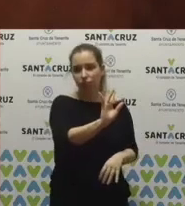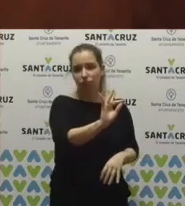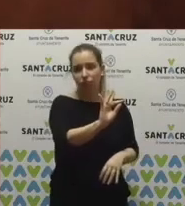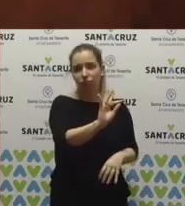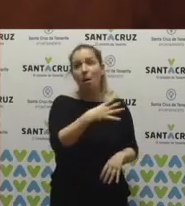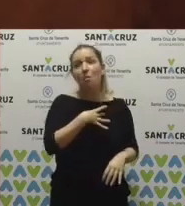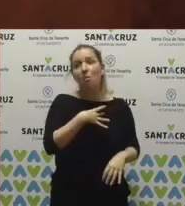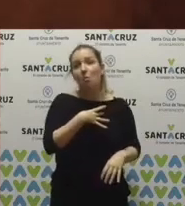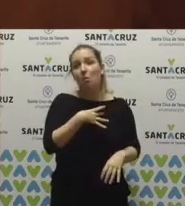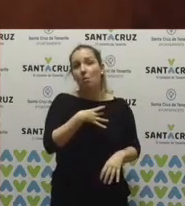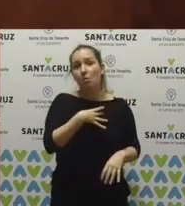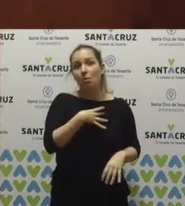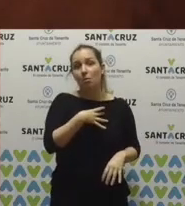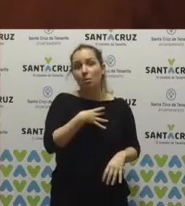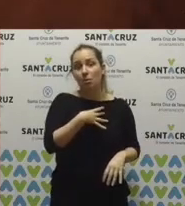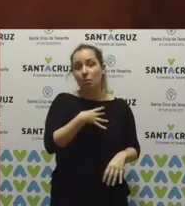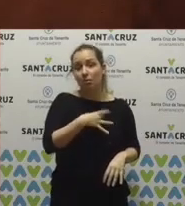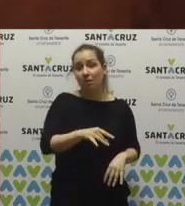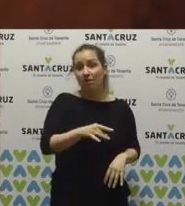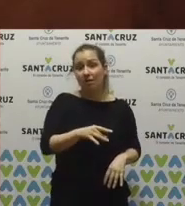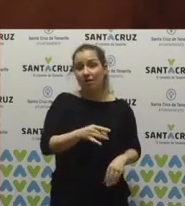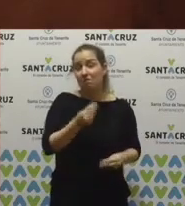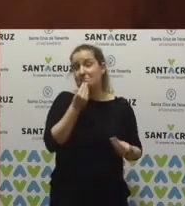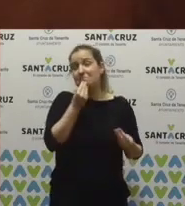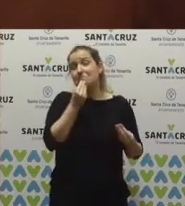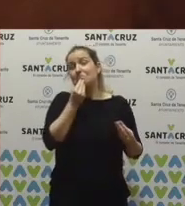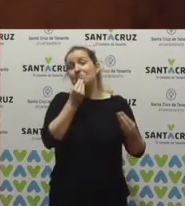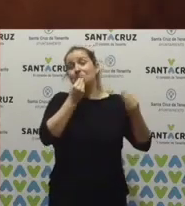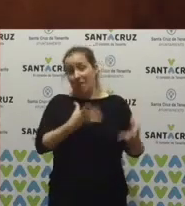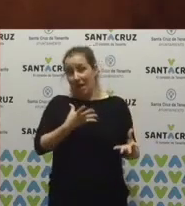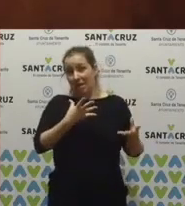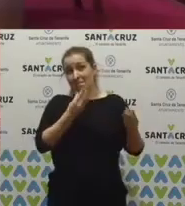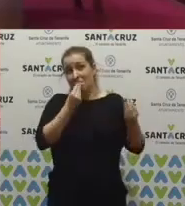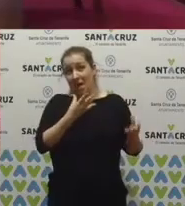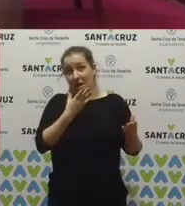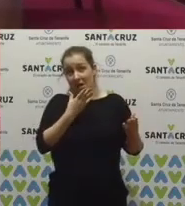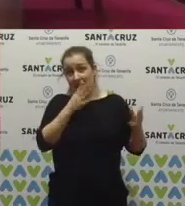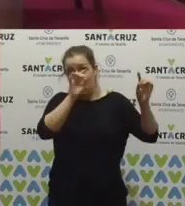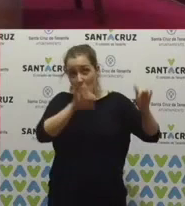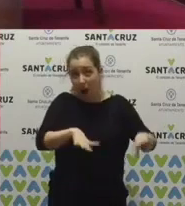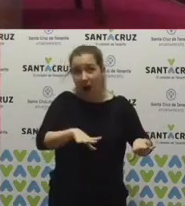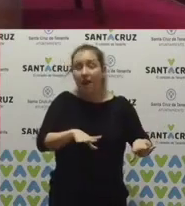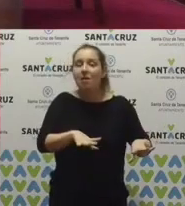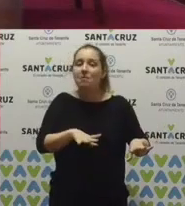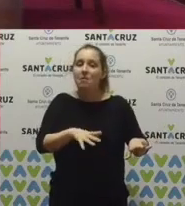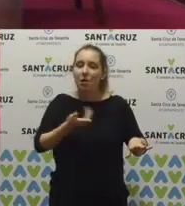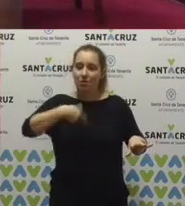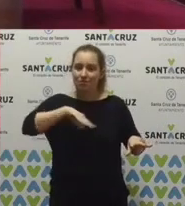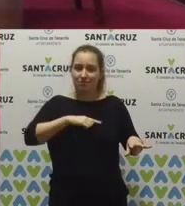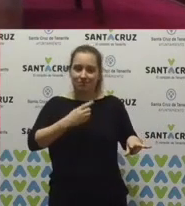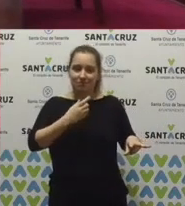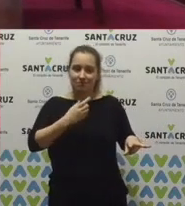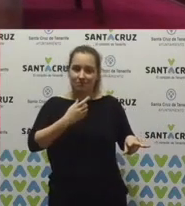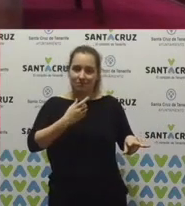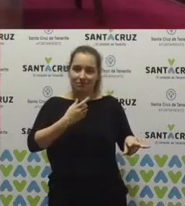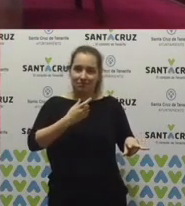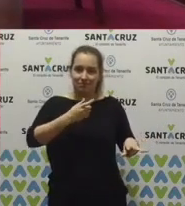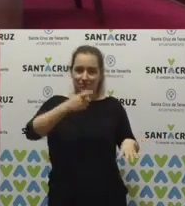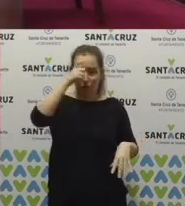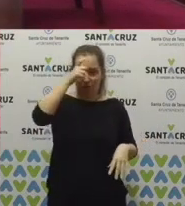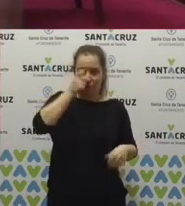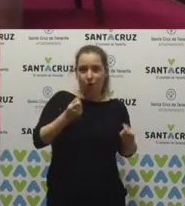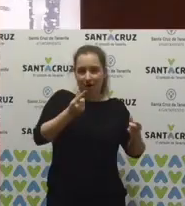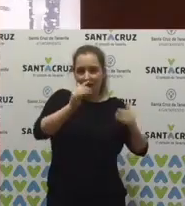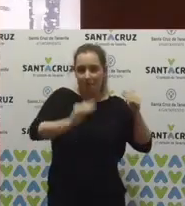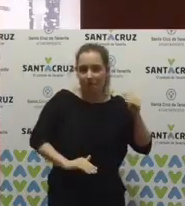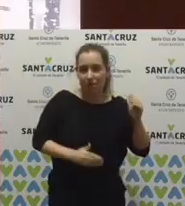mejor igual de bien pero con menor coste para las arcas municipales que hacían cabo estamos pagando usted y yo con los impuestos o sea el